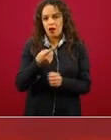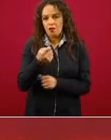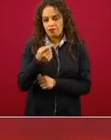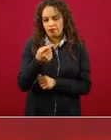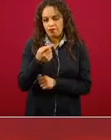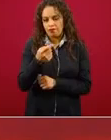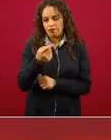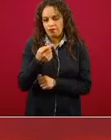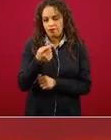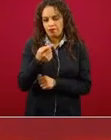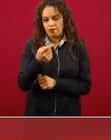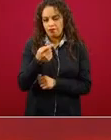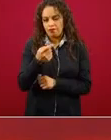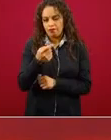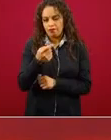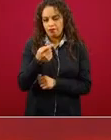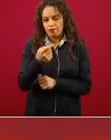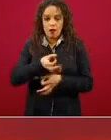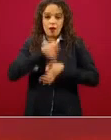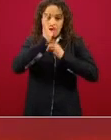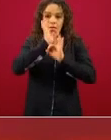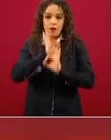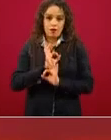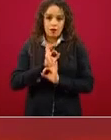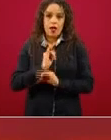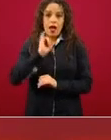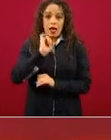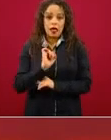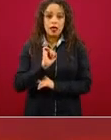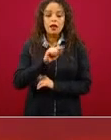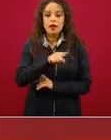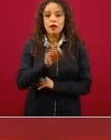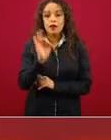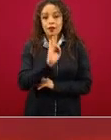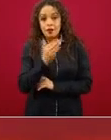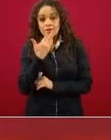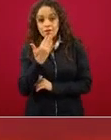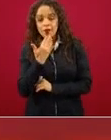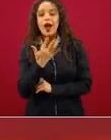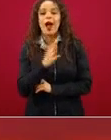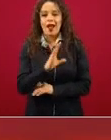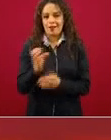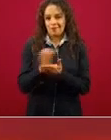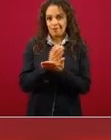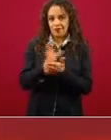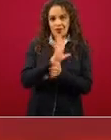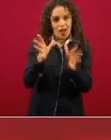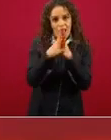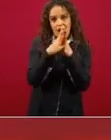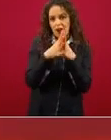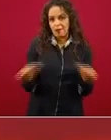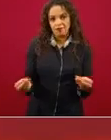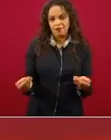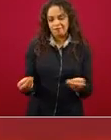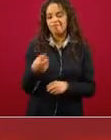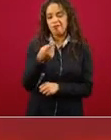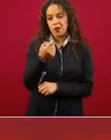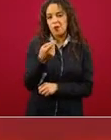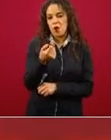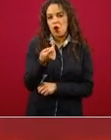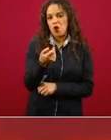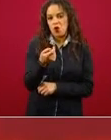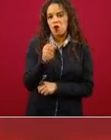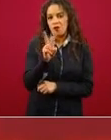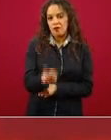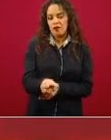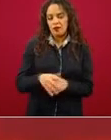sido intubados y que en su momento han alcanzado la recuperación como tal, ¿no? Es muy poca, y básicamente